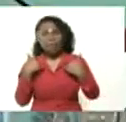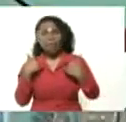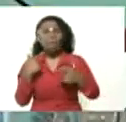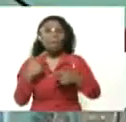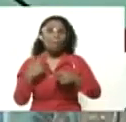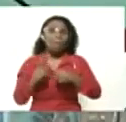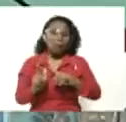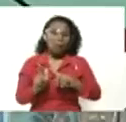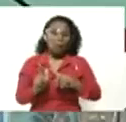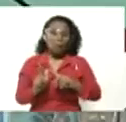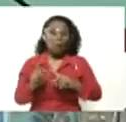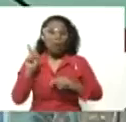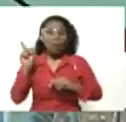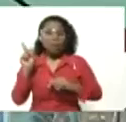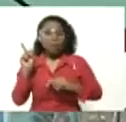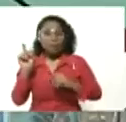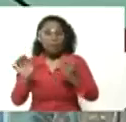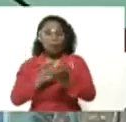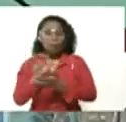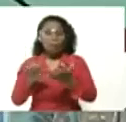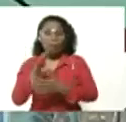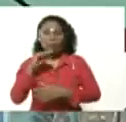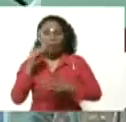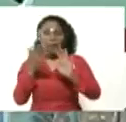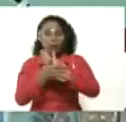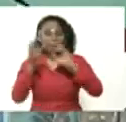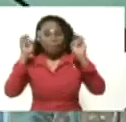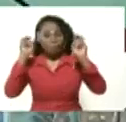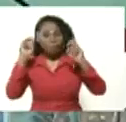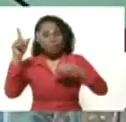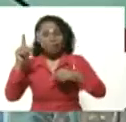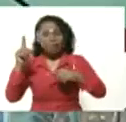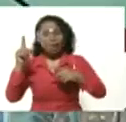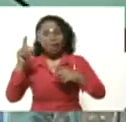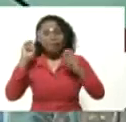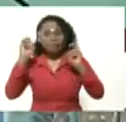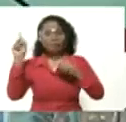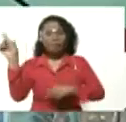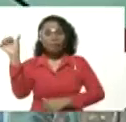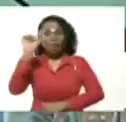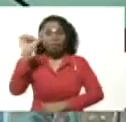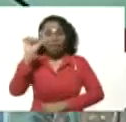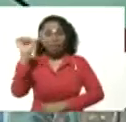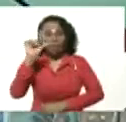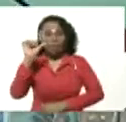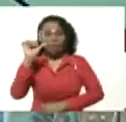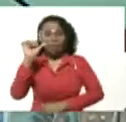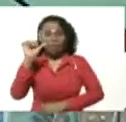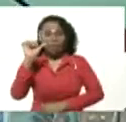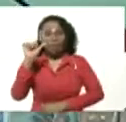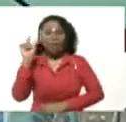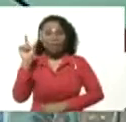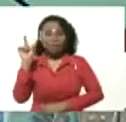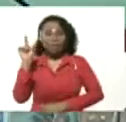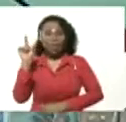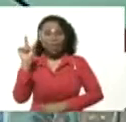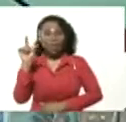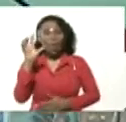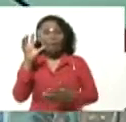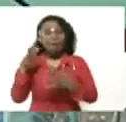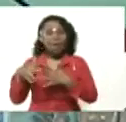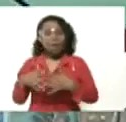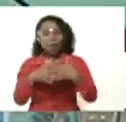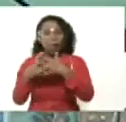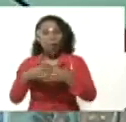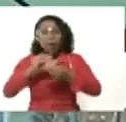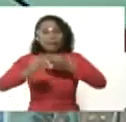hablando de catástrofes, lo que ha supuesto el regreso de los talibanes a Afganistán. Porque fueron los Estados Unidos los que armaron a